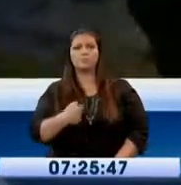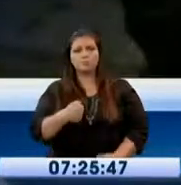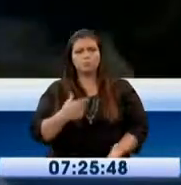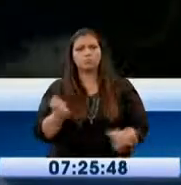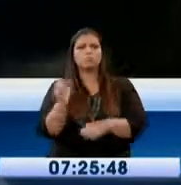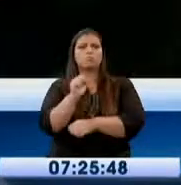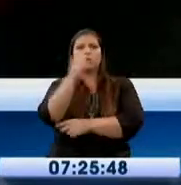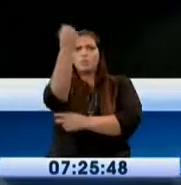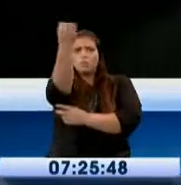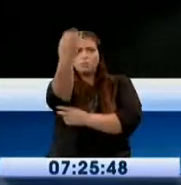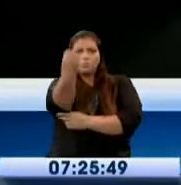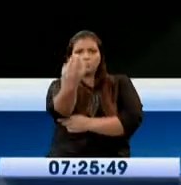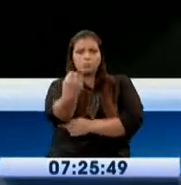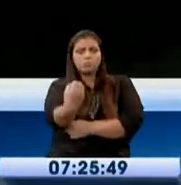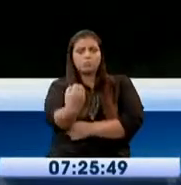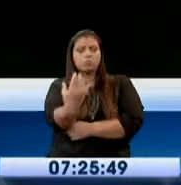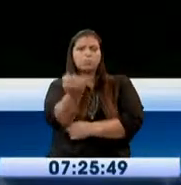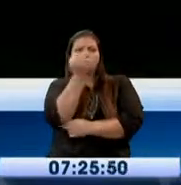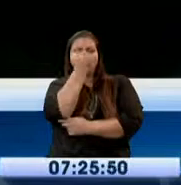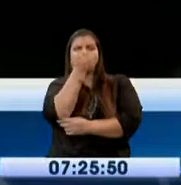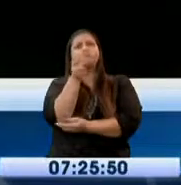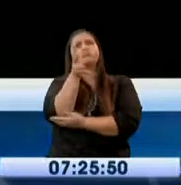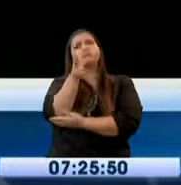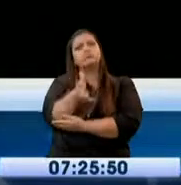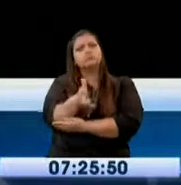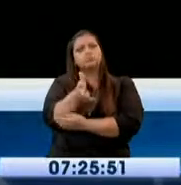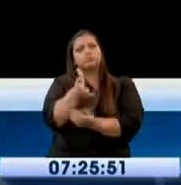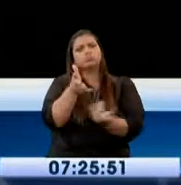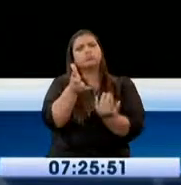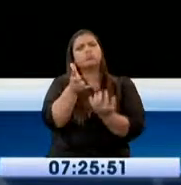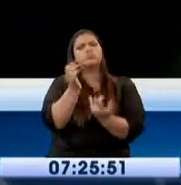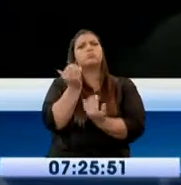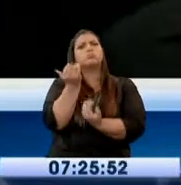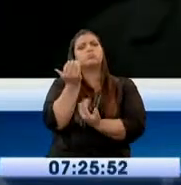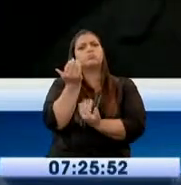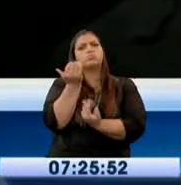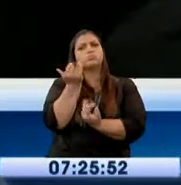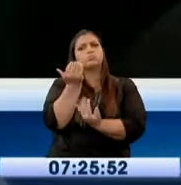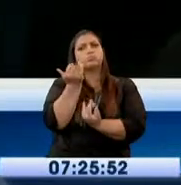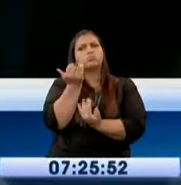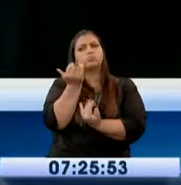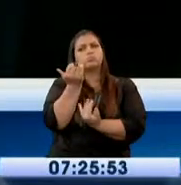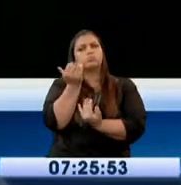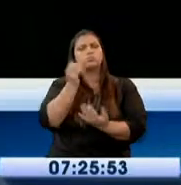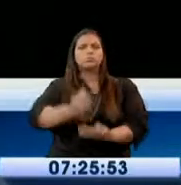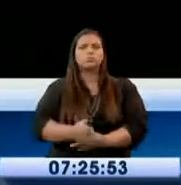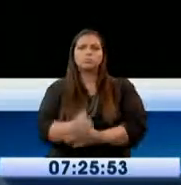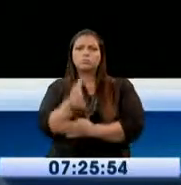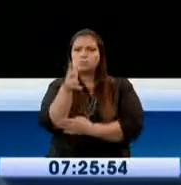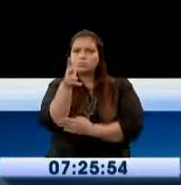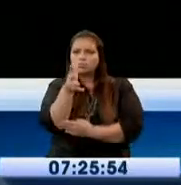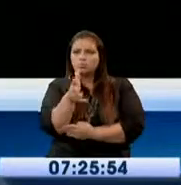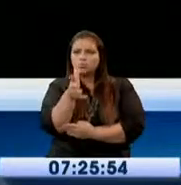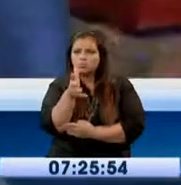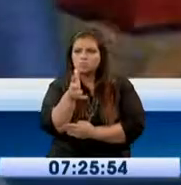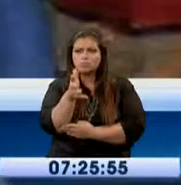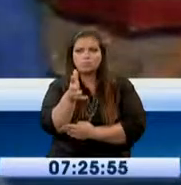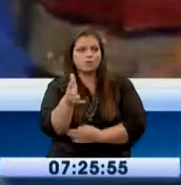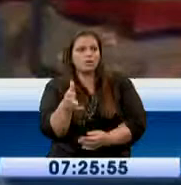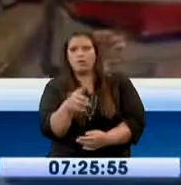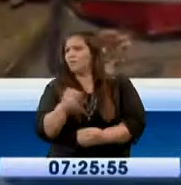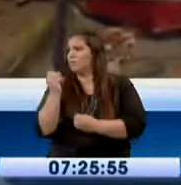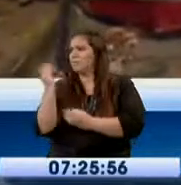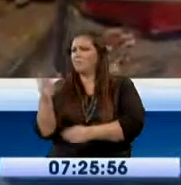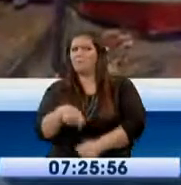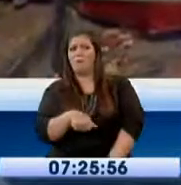y alcancé a ver que venía algo sonando las llantas. Y a los que venían conmigo, mis hermanos, les digo, agárrense porque se nos viene un carro encima. Los